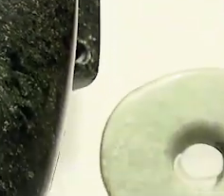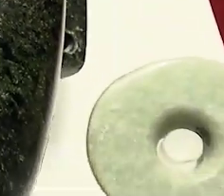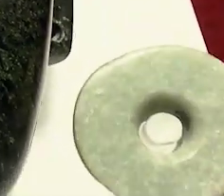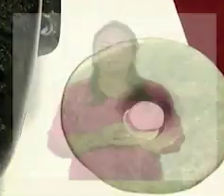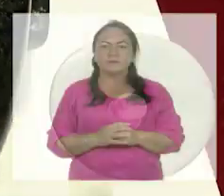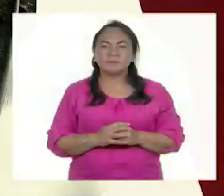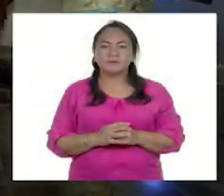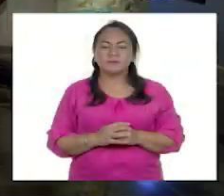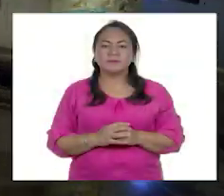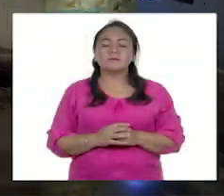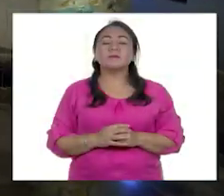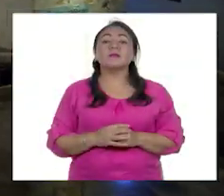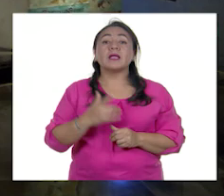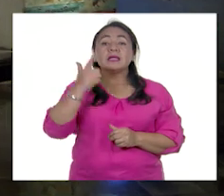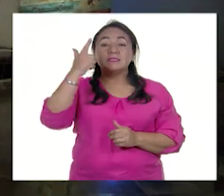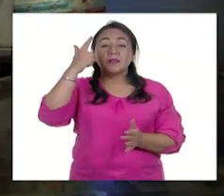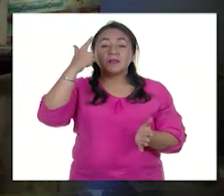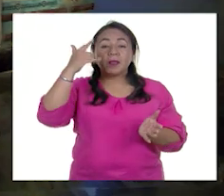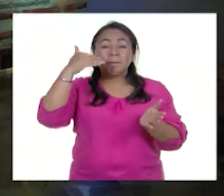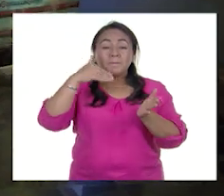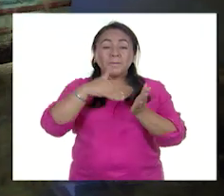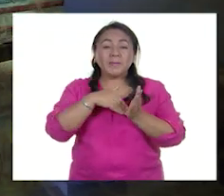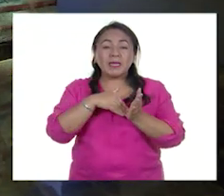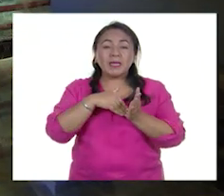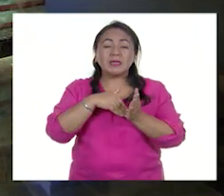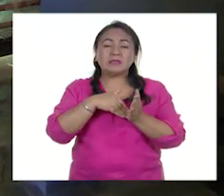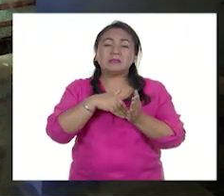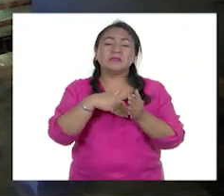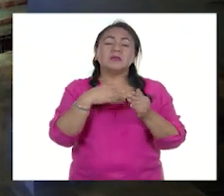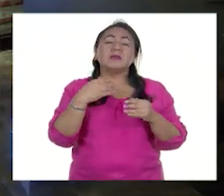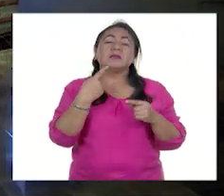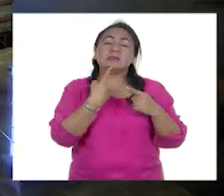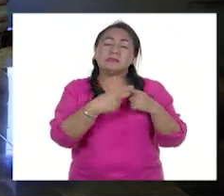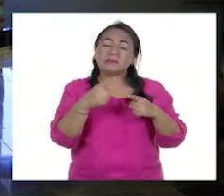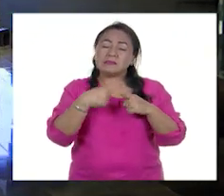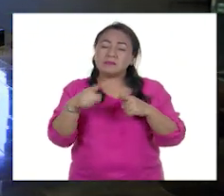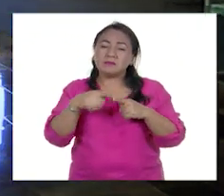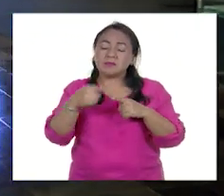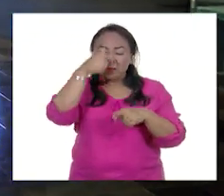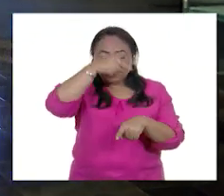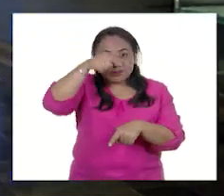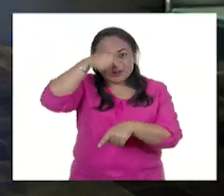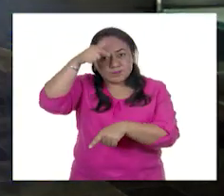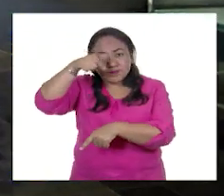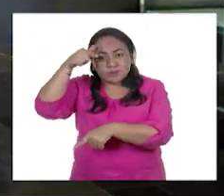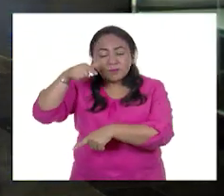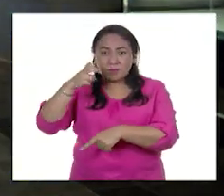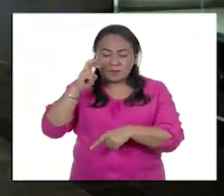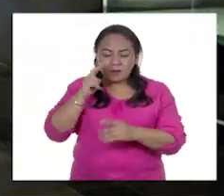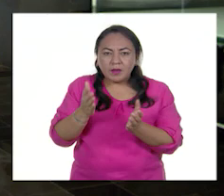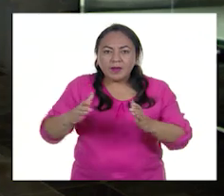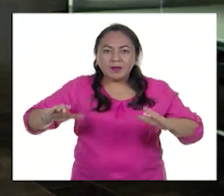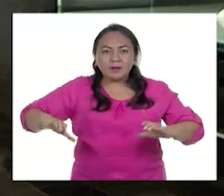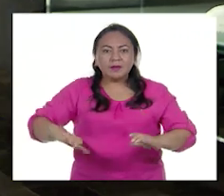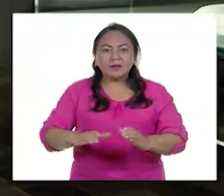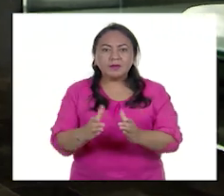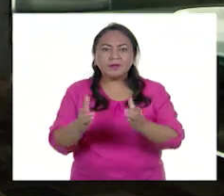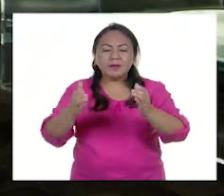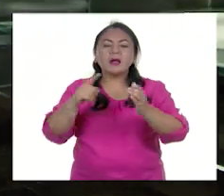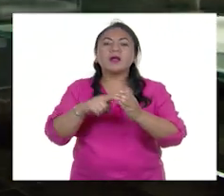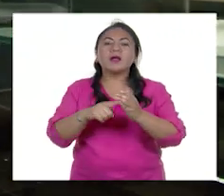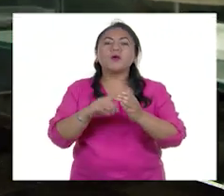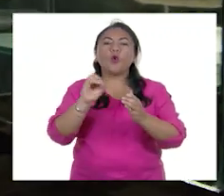se encontraron más de 7,000 piezas, entre ellas esta impresionante olla dedicada a